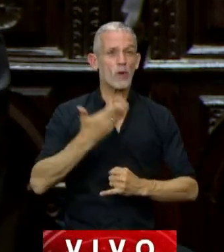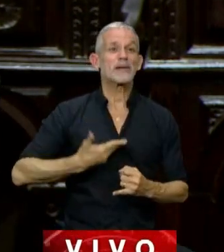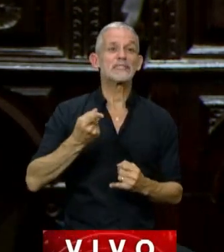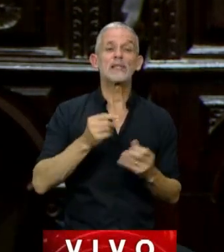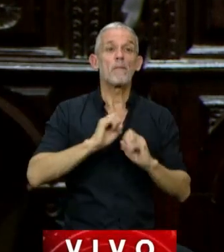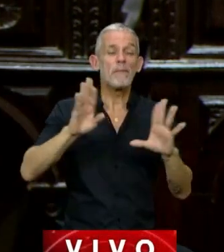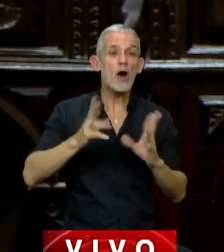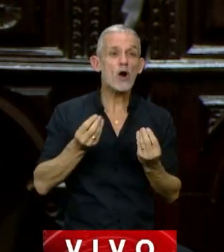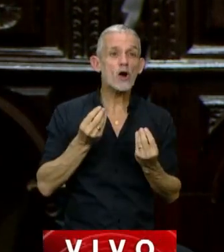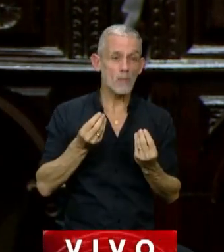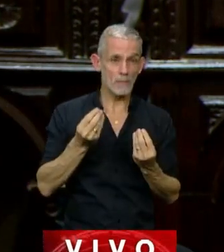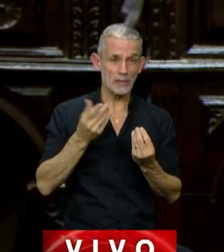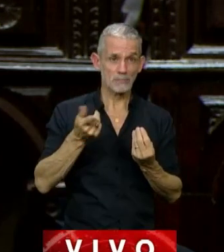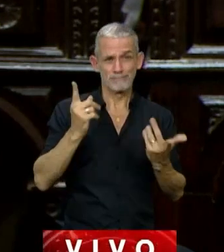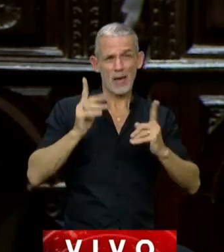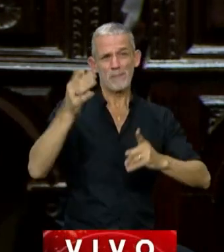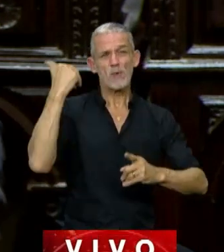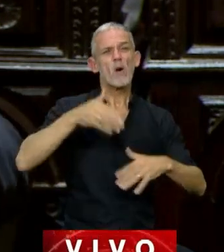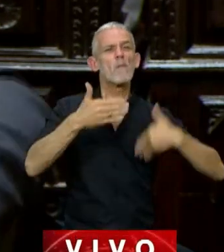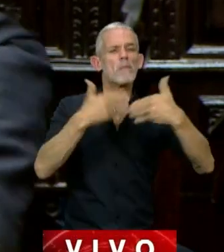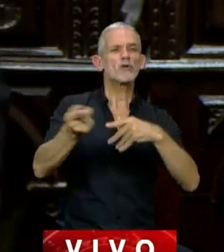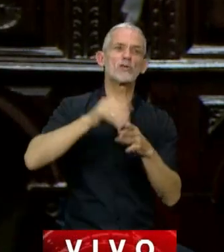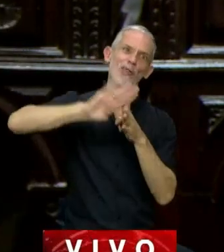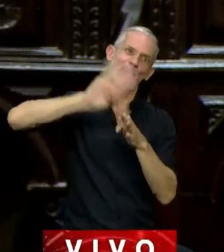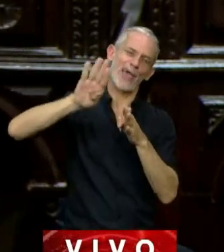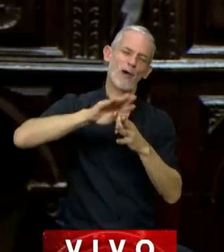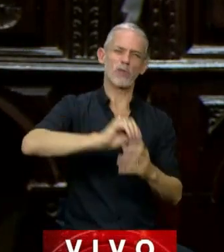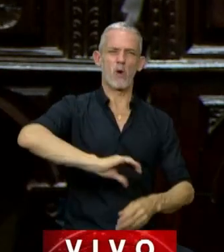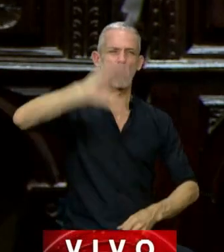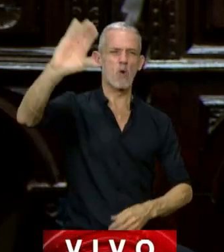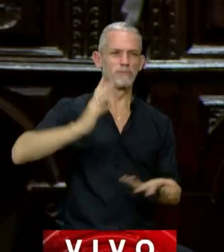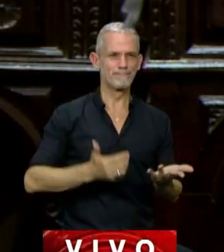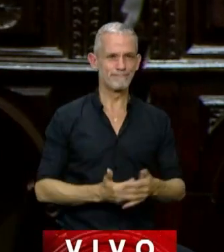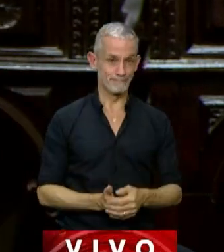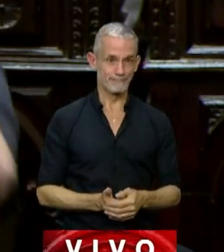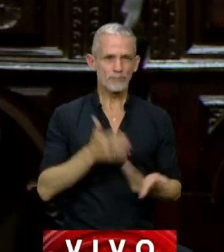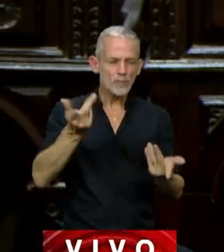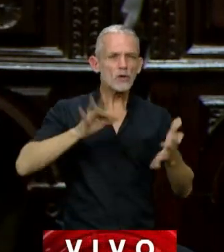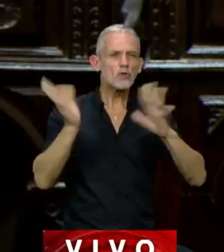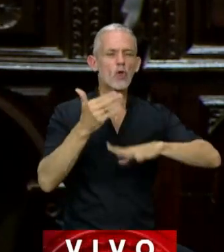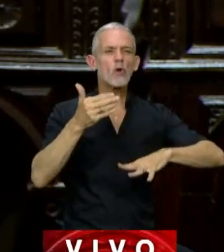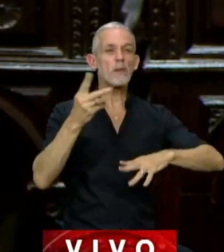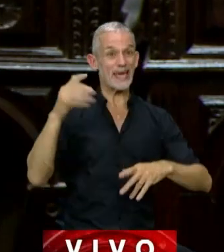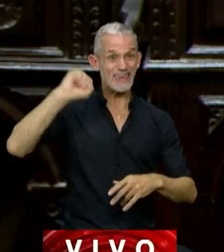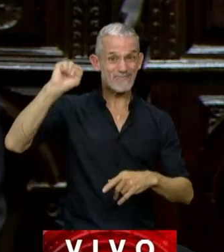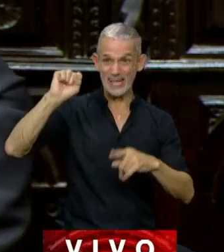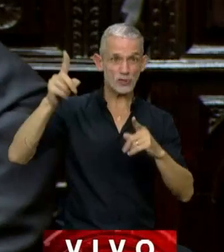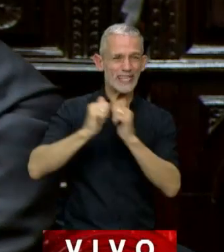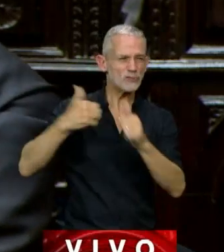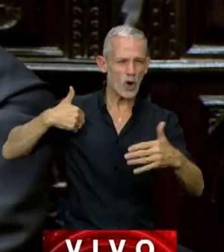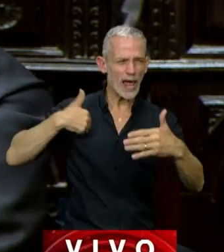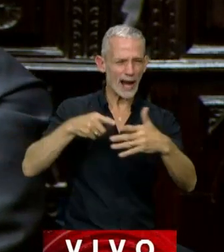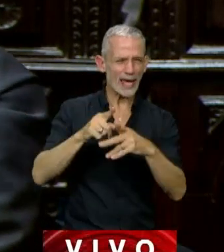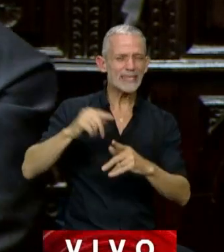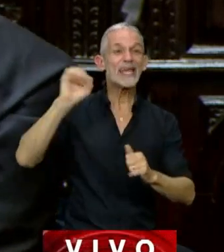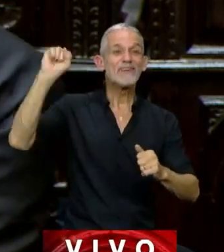se agrava enormemente por lo que fue ese proceso de endeudamiento. Mire, le voy a decir una cosa. Todo proceso inflacionario en la historia de nuestro